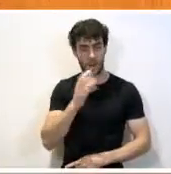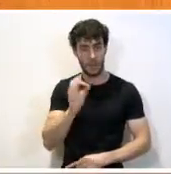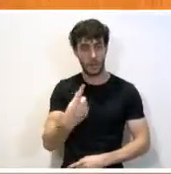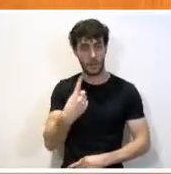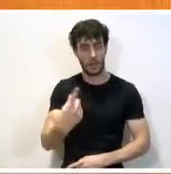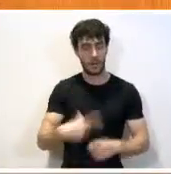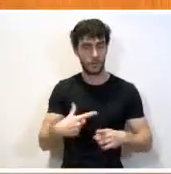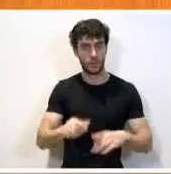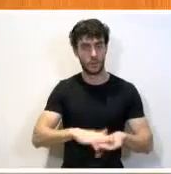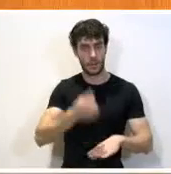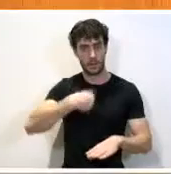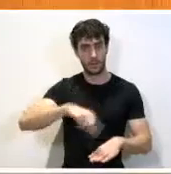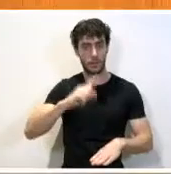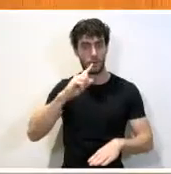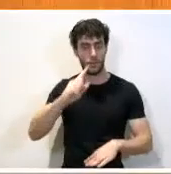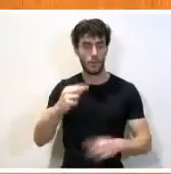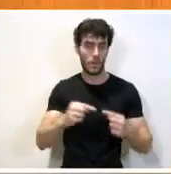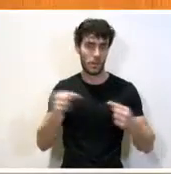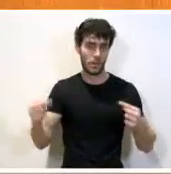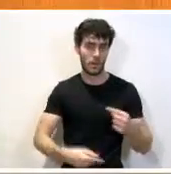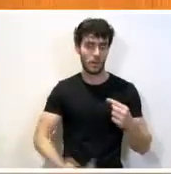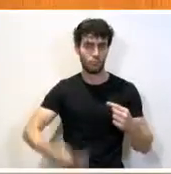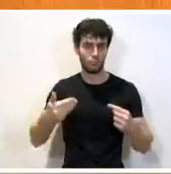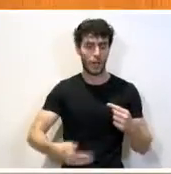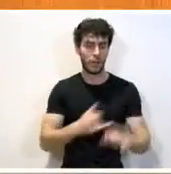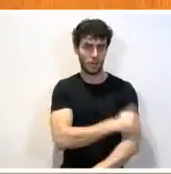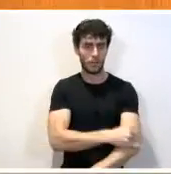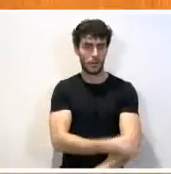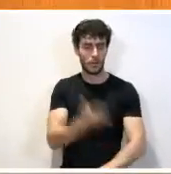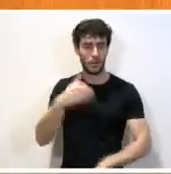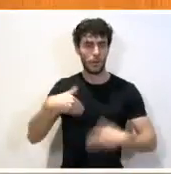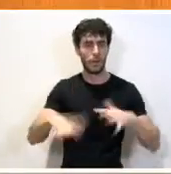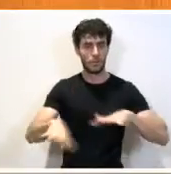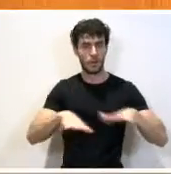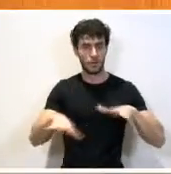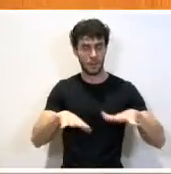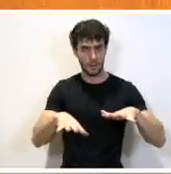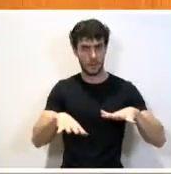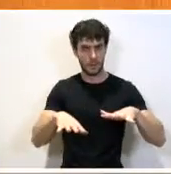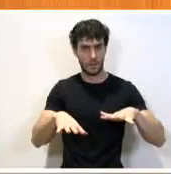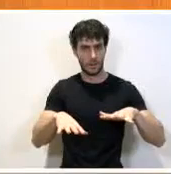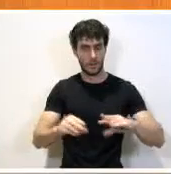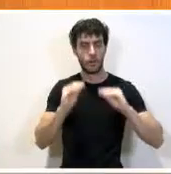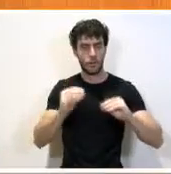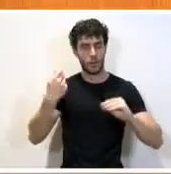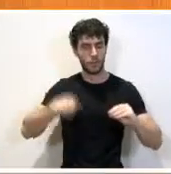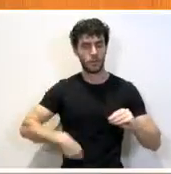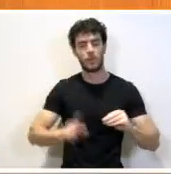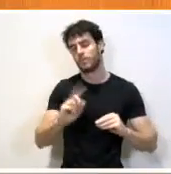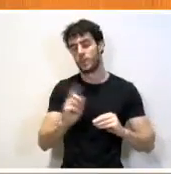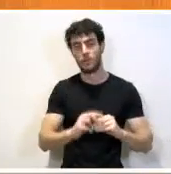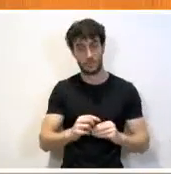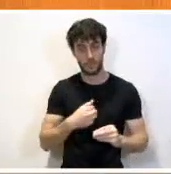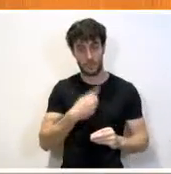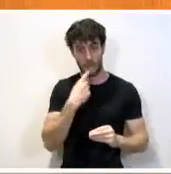aspecto que para nosotros es uno de los grandes déficits de la anterior legislatura, y es no haber puesto en marcha ese transporte de la formación profesional, que digo que se